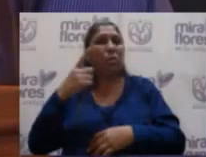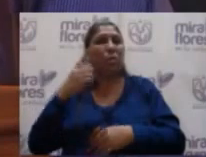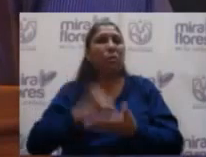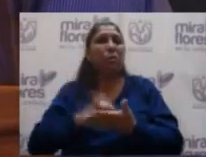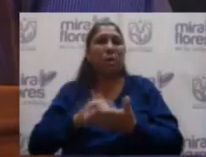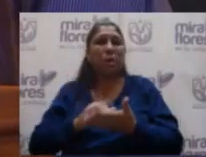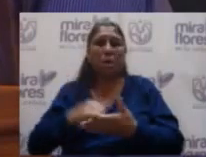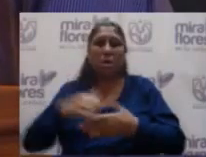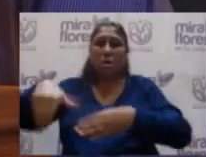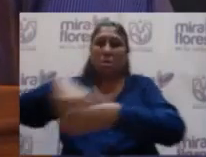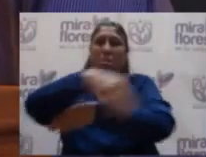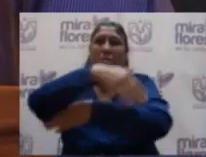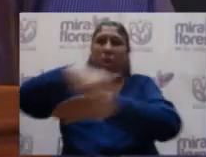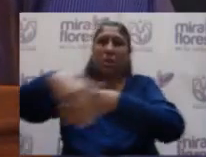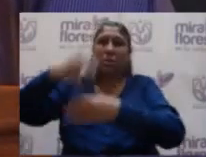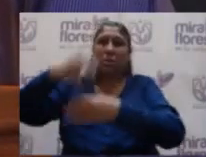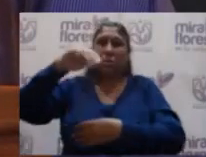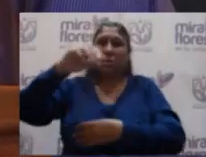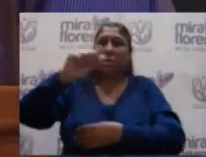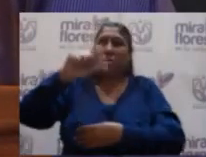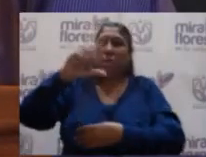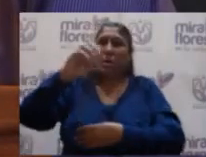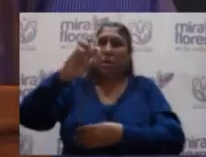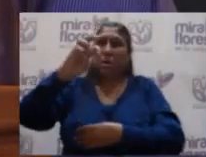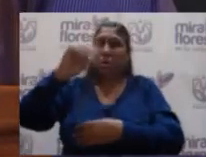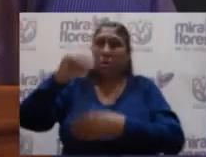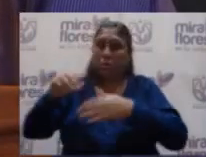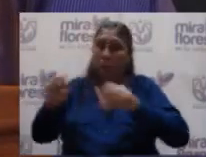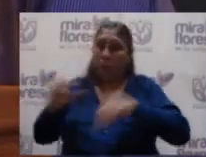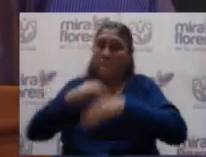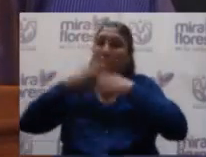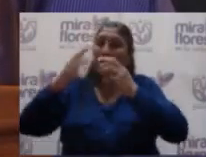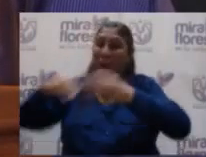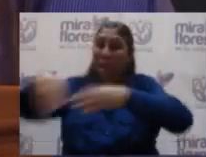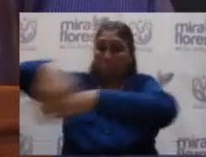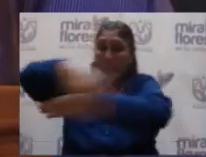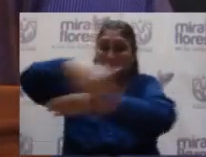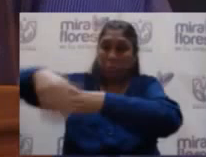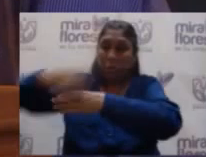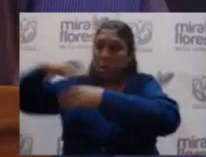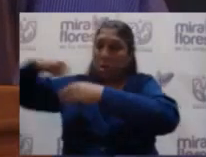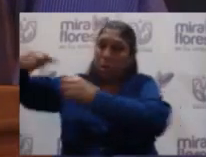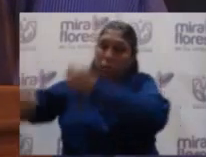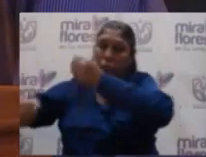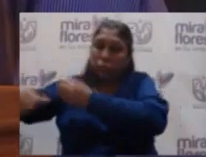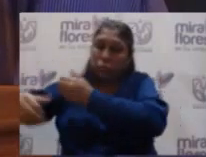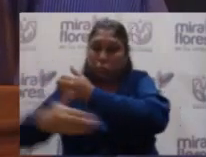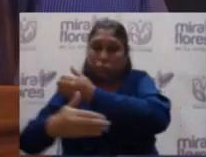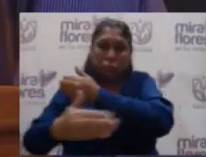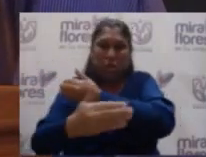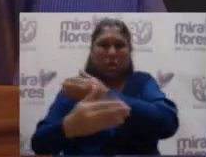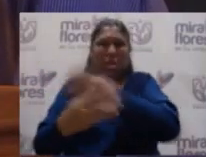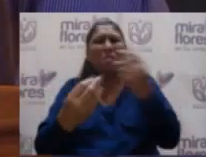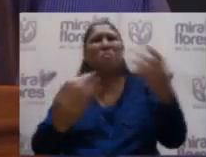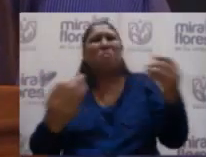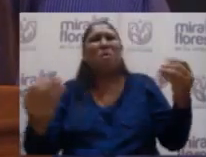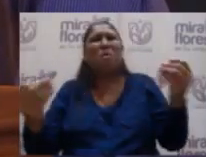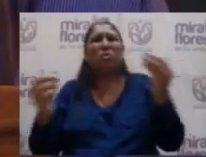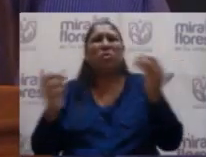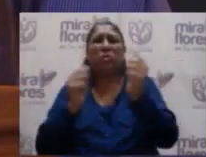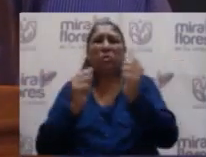muchísimo por el malecón, y el malecón de la reserva, donde pasan muchísimos